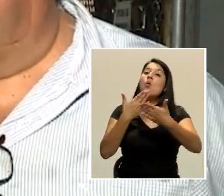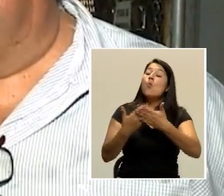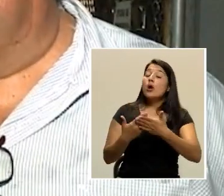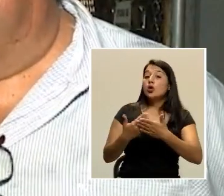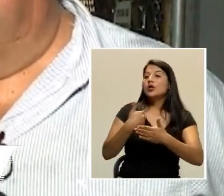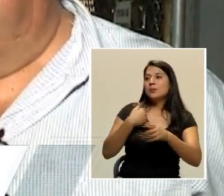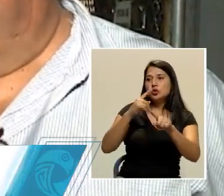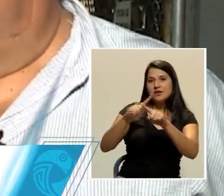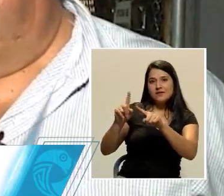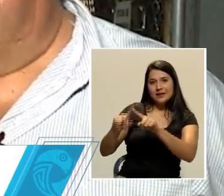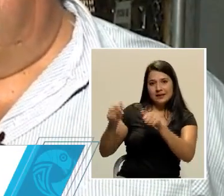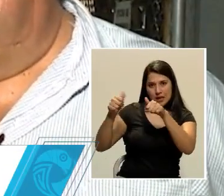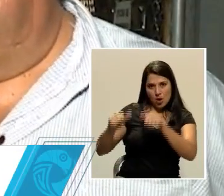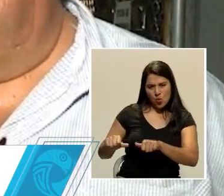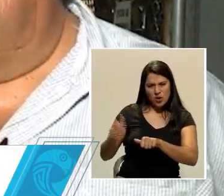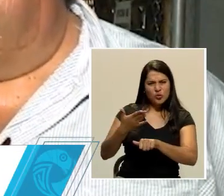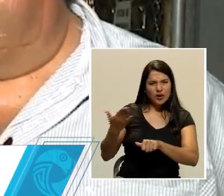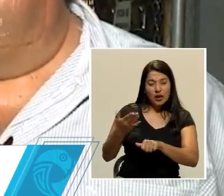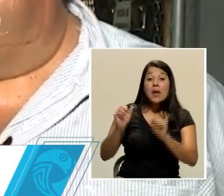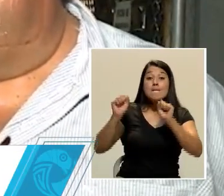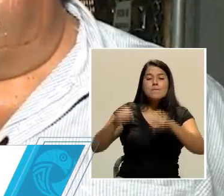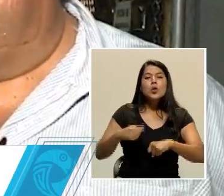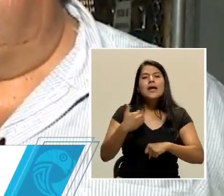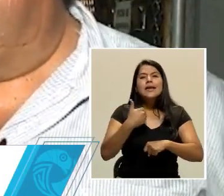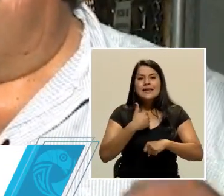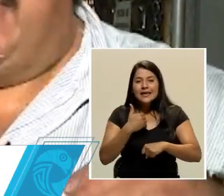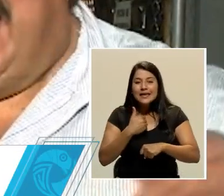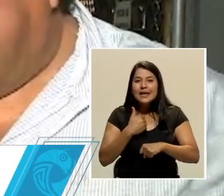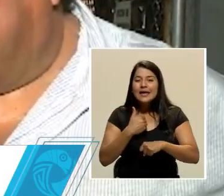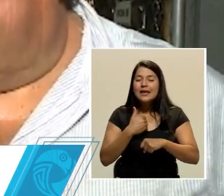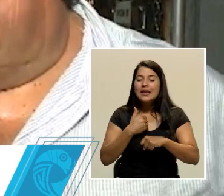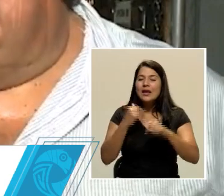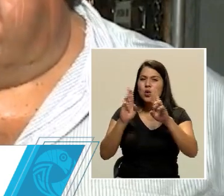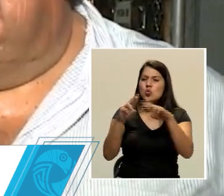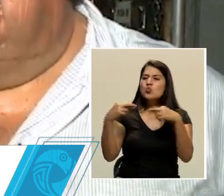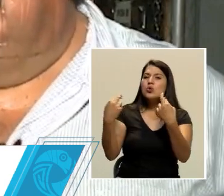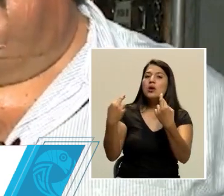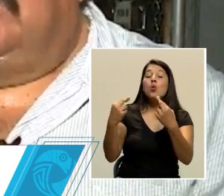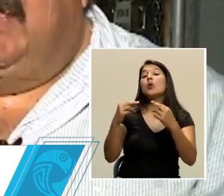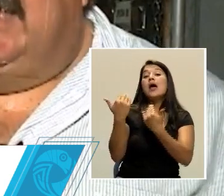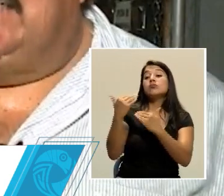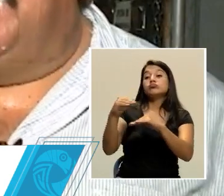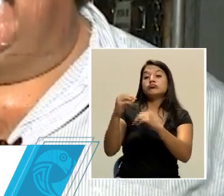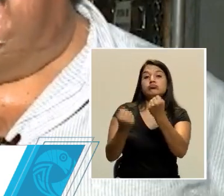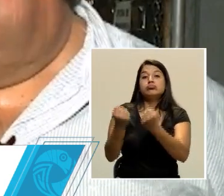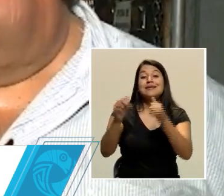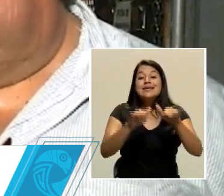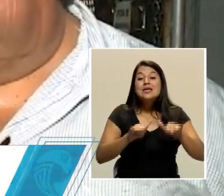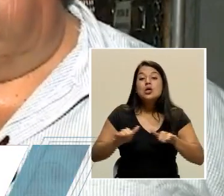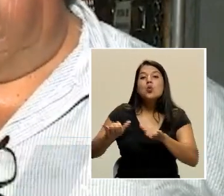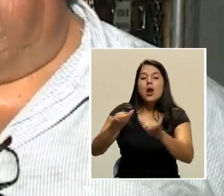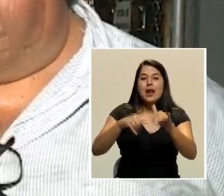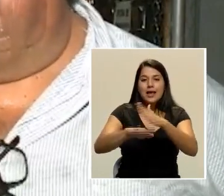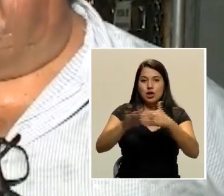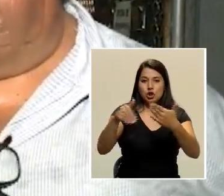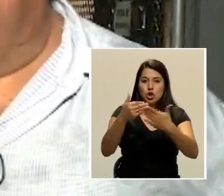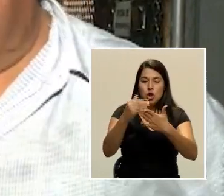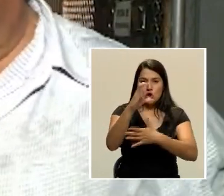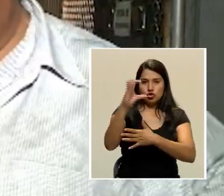atender la pandemia en sus cantones. Veamos lo que dice el alcalde de Dota, quien nos cuenta sobre ese acuerdo y cuáles son los puntos a los que se